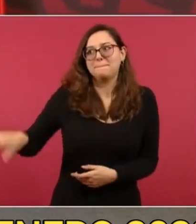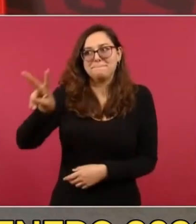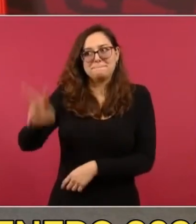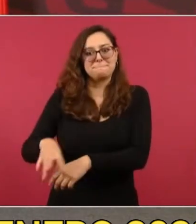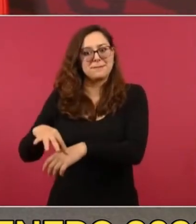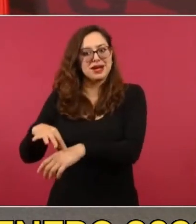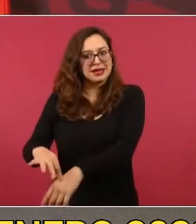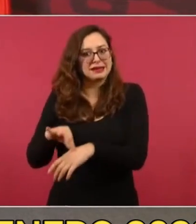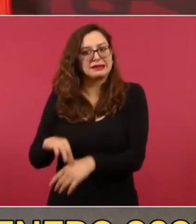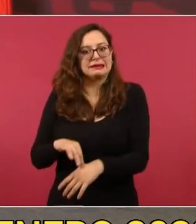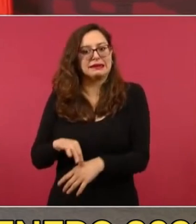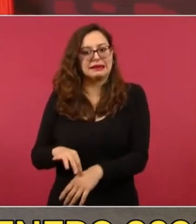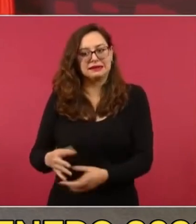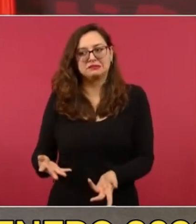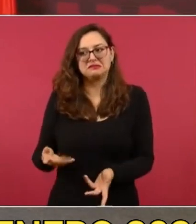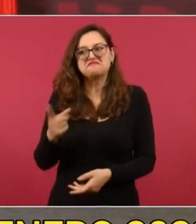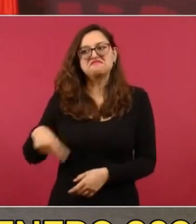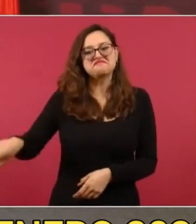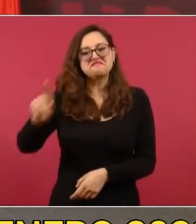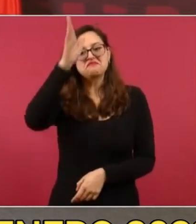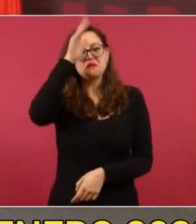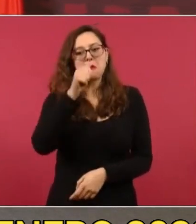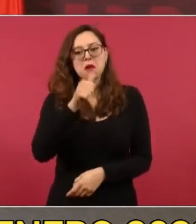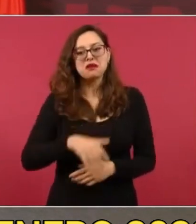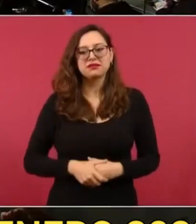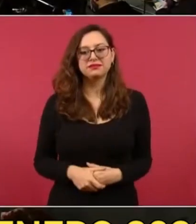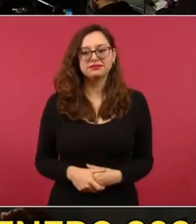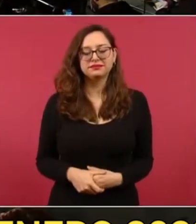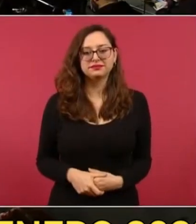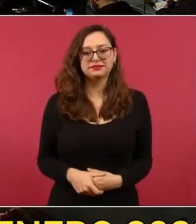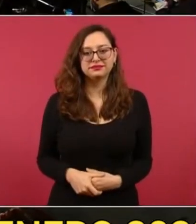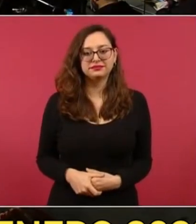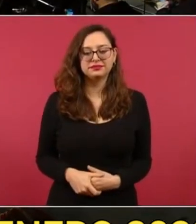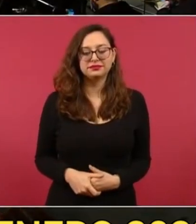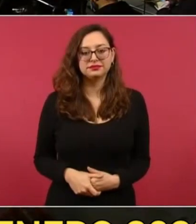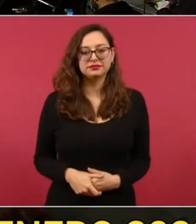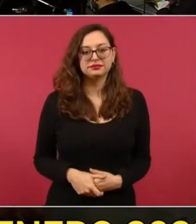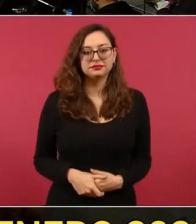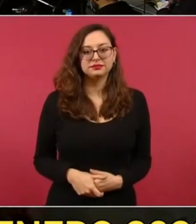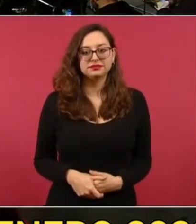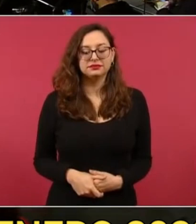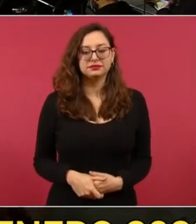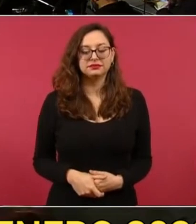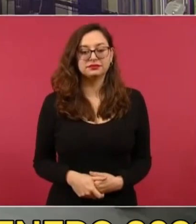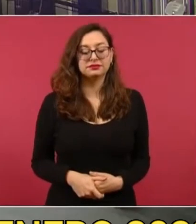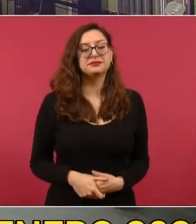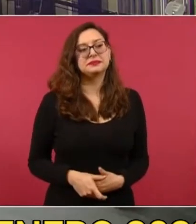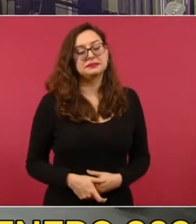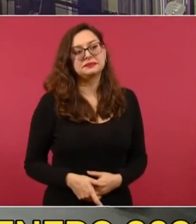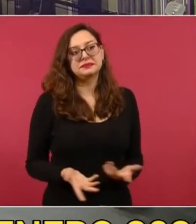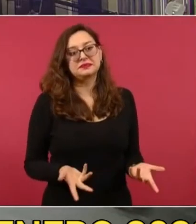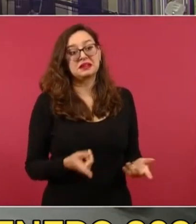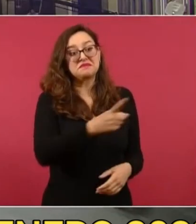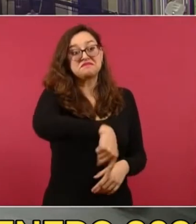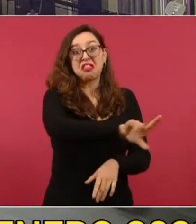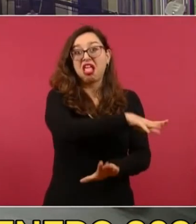Presidente, Bueno, y a propósito que muchos de los que encabezan este tipo de ataques